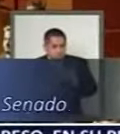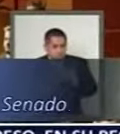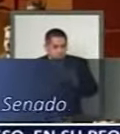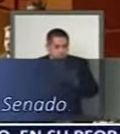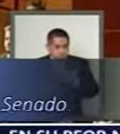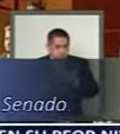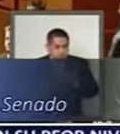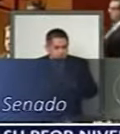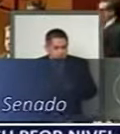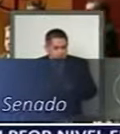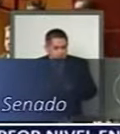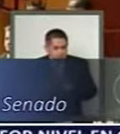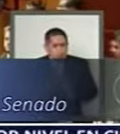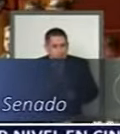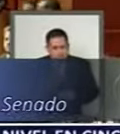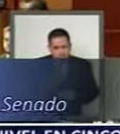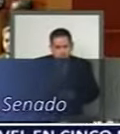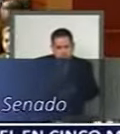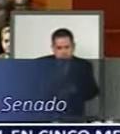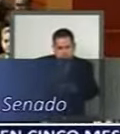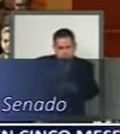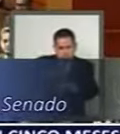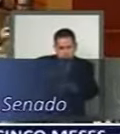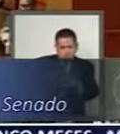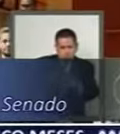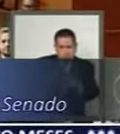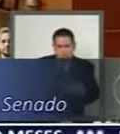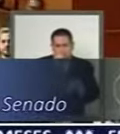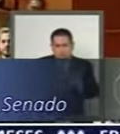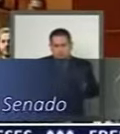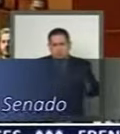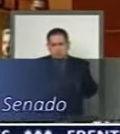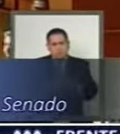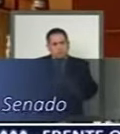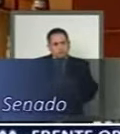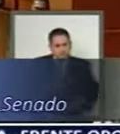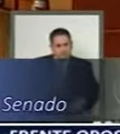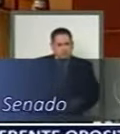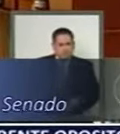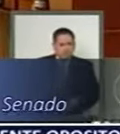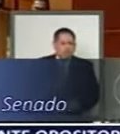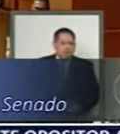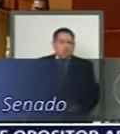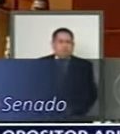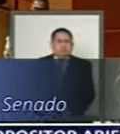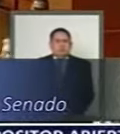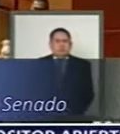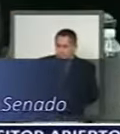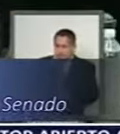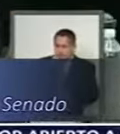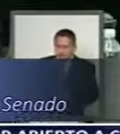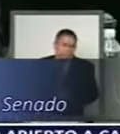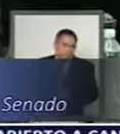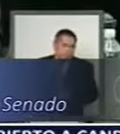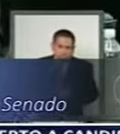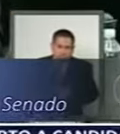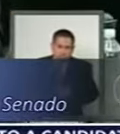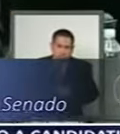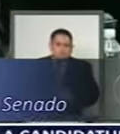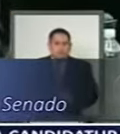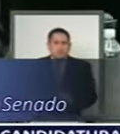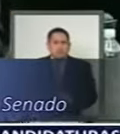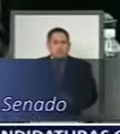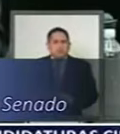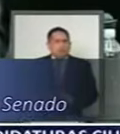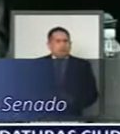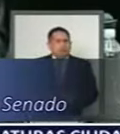dos instancias de gobierno en el Senado de la República: la Junta de Coordinación Política, a la que concurren los coordinadores parlamentarios, y la